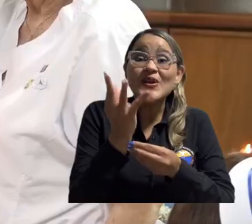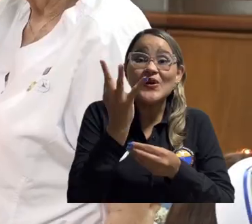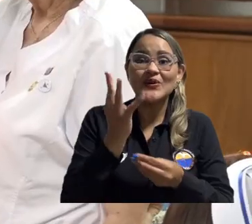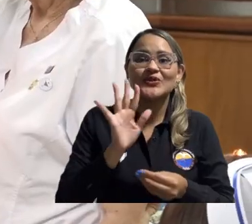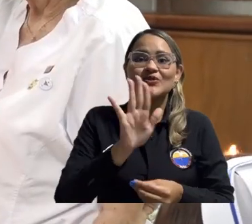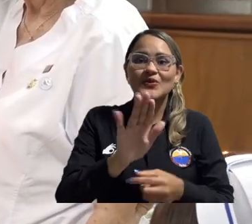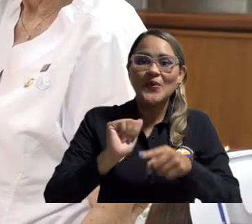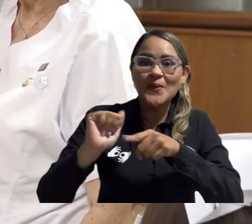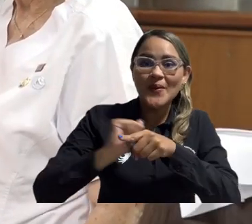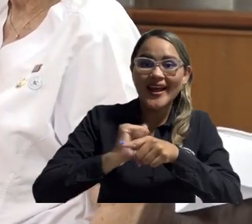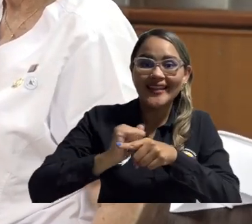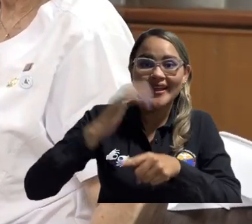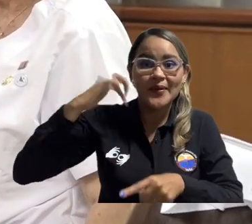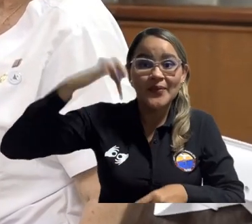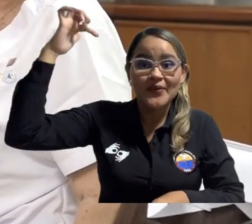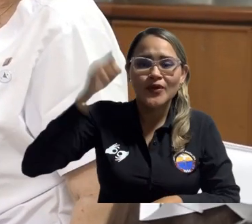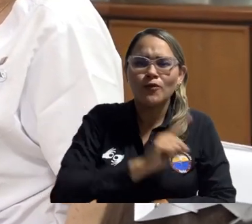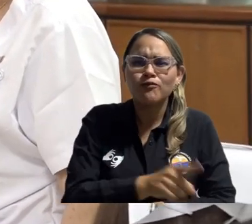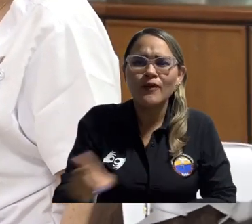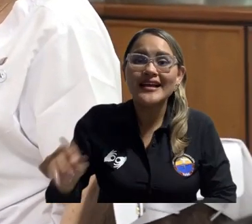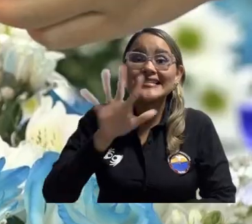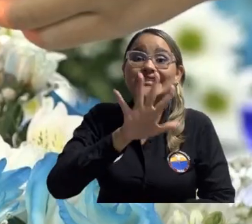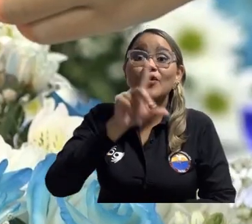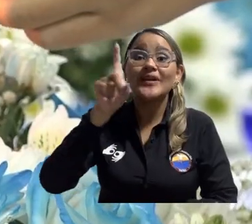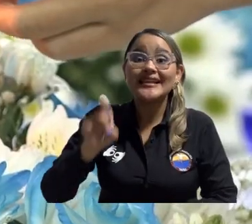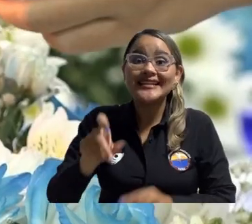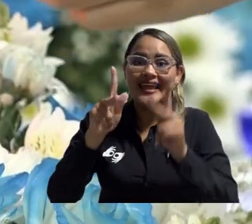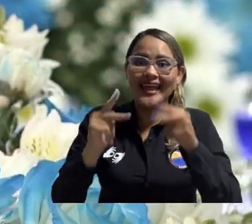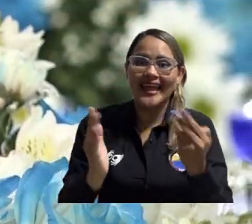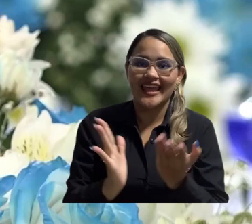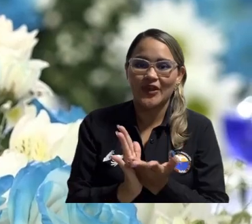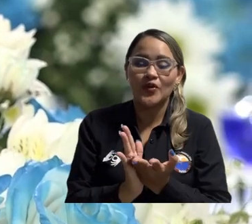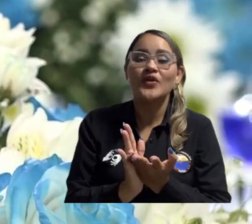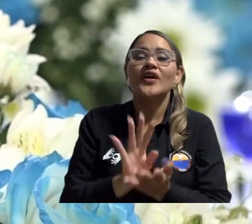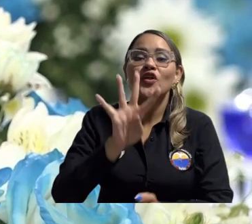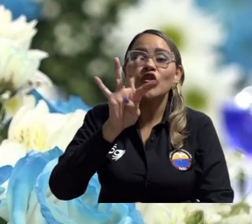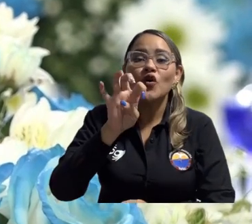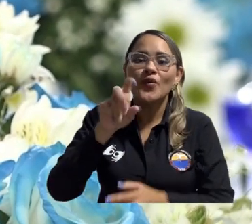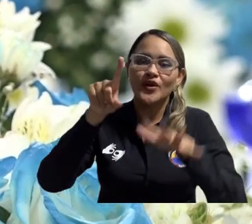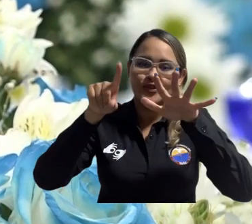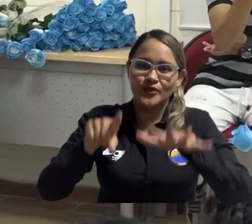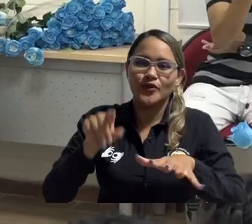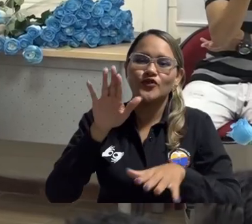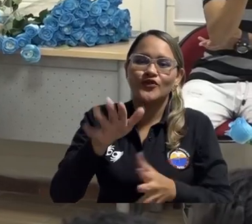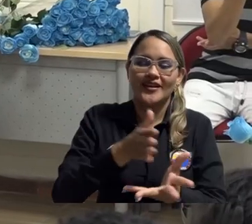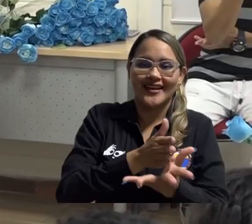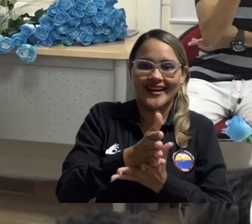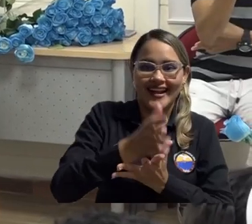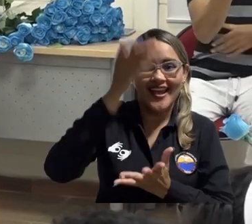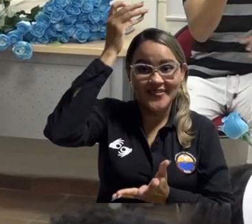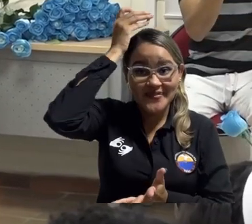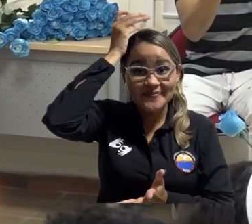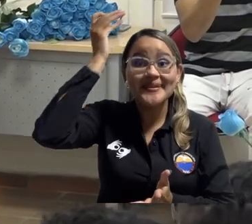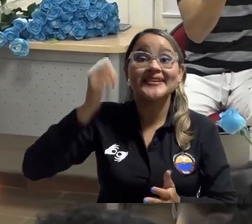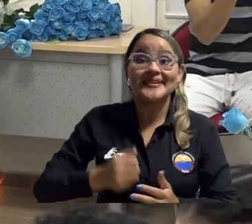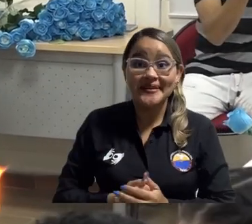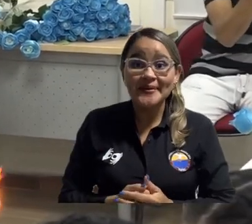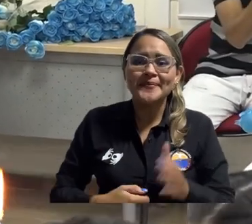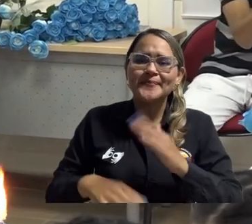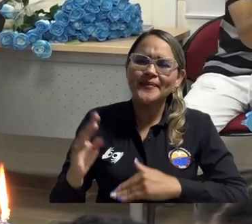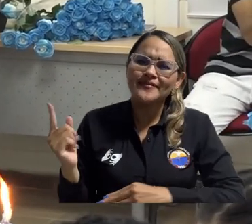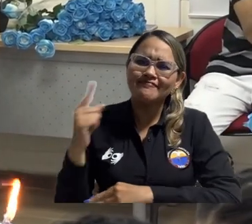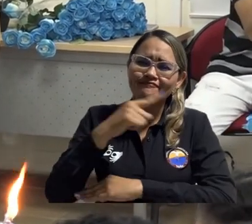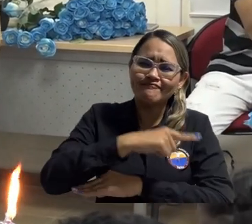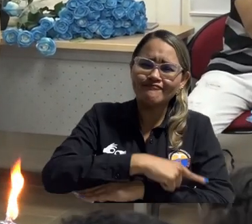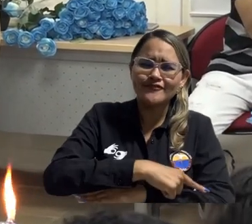La luz de apertura al proceso de prácticas profesionales se encendió para 56 estudiantes de noveno semestre del programa de enfermería,